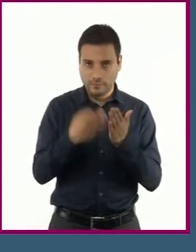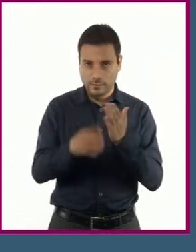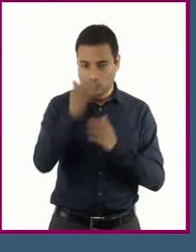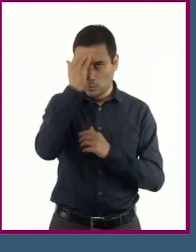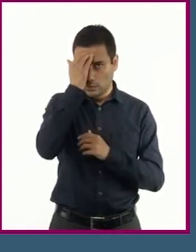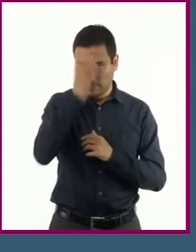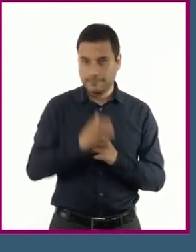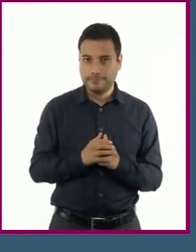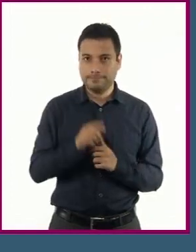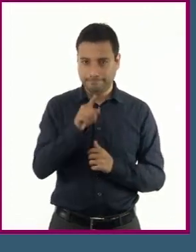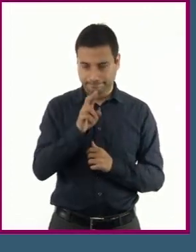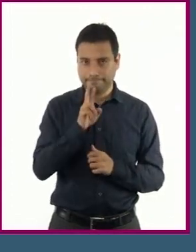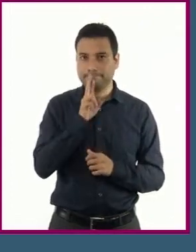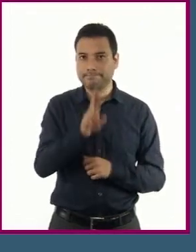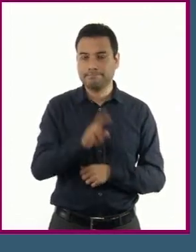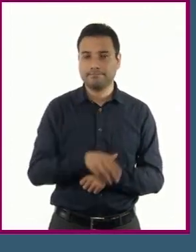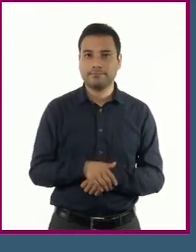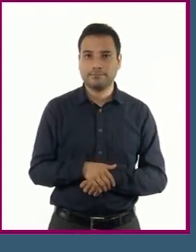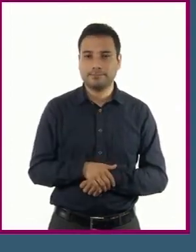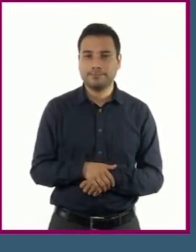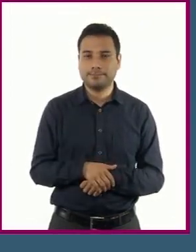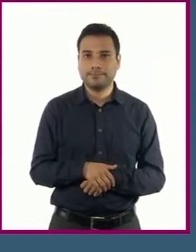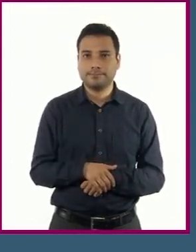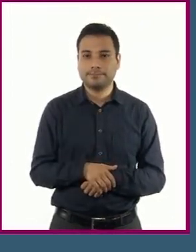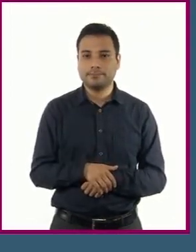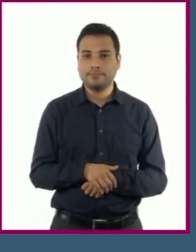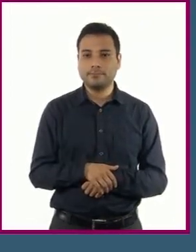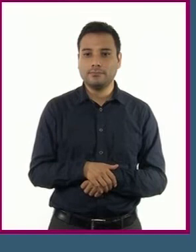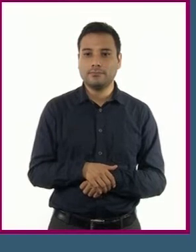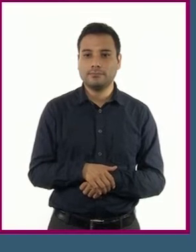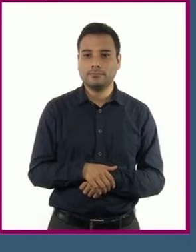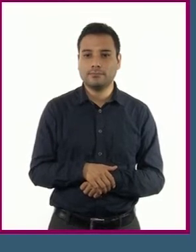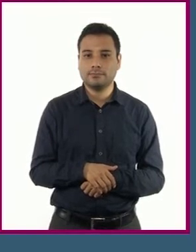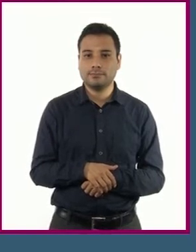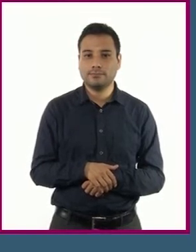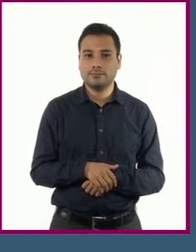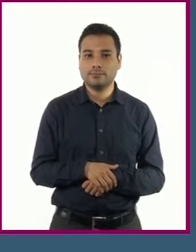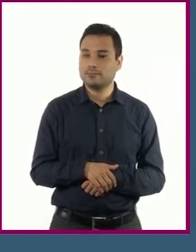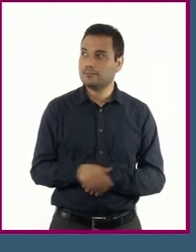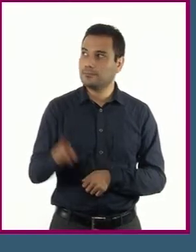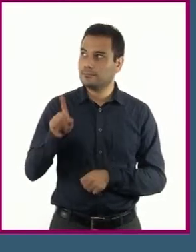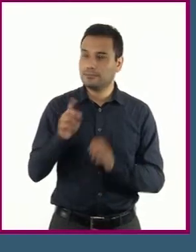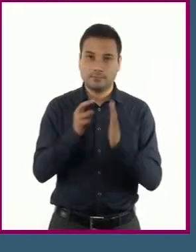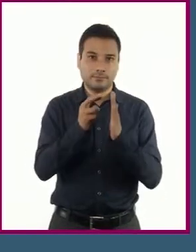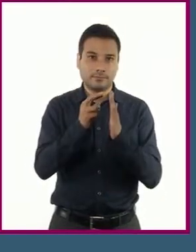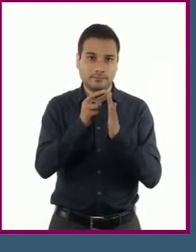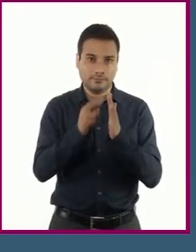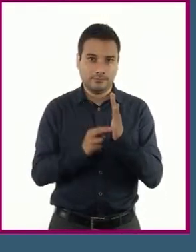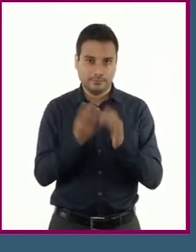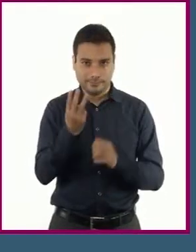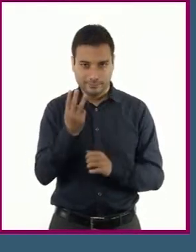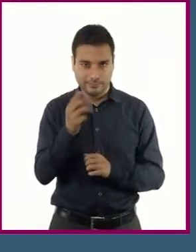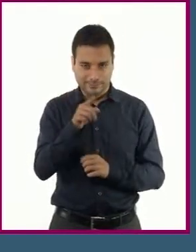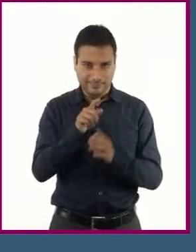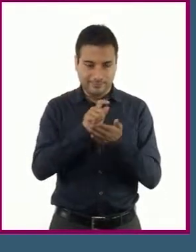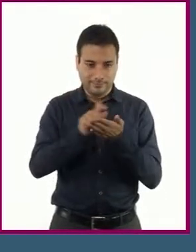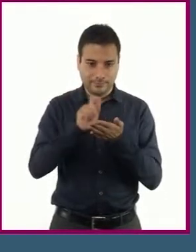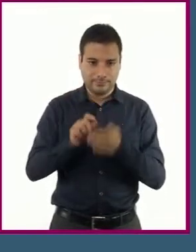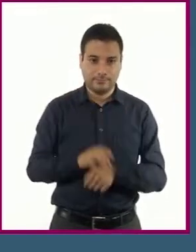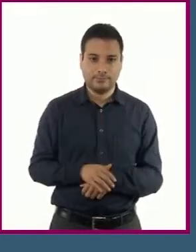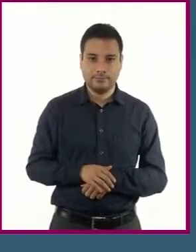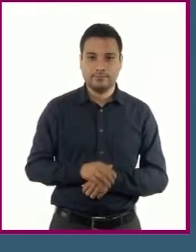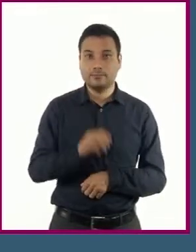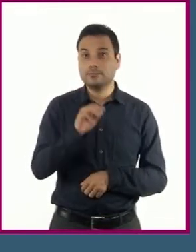Resuelvan la situación planteada. Sustituyan los datos en el factor de conversión o regla de 3. La masa es